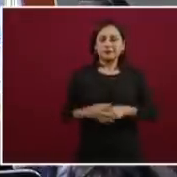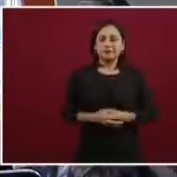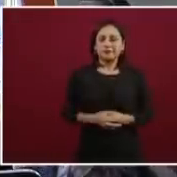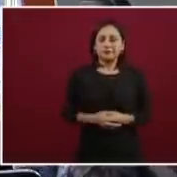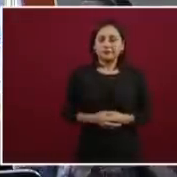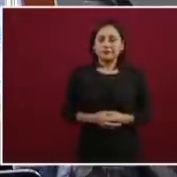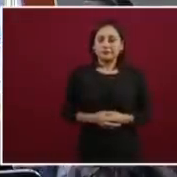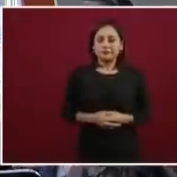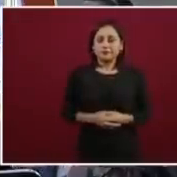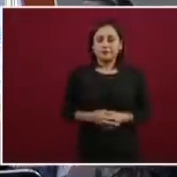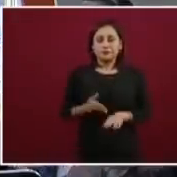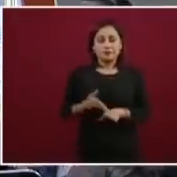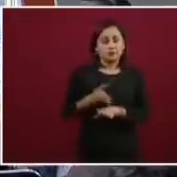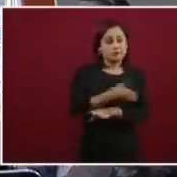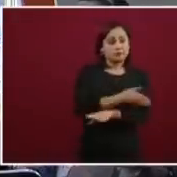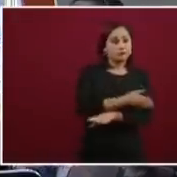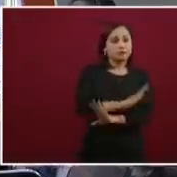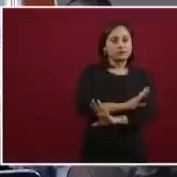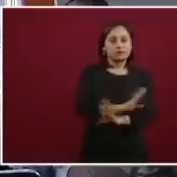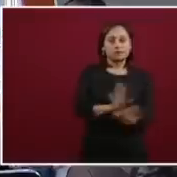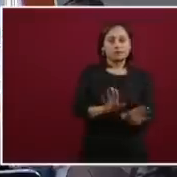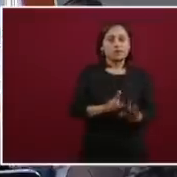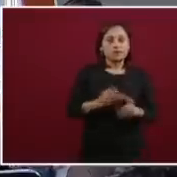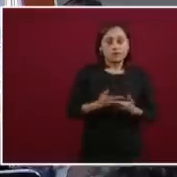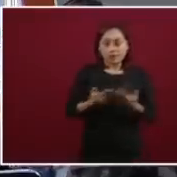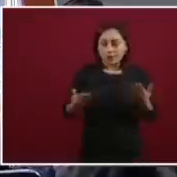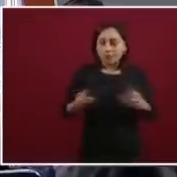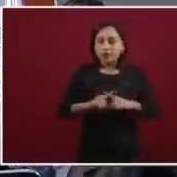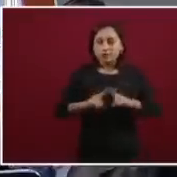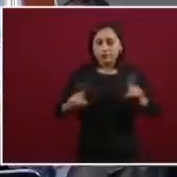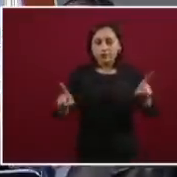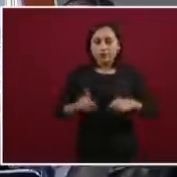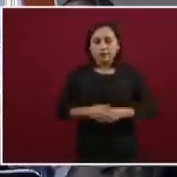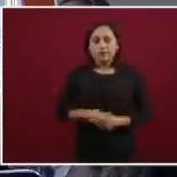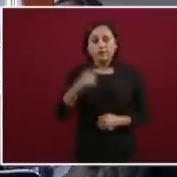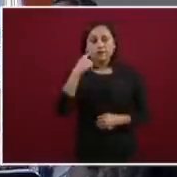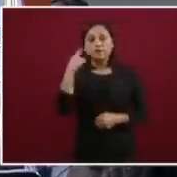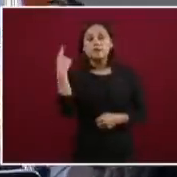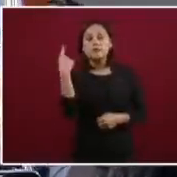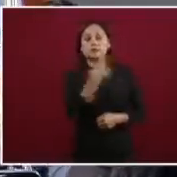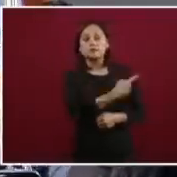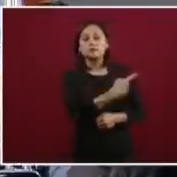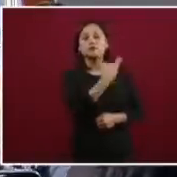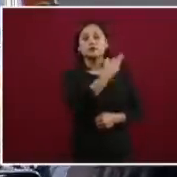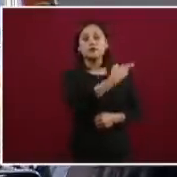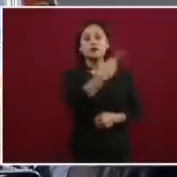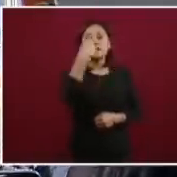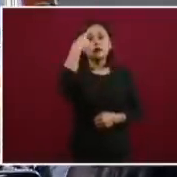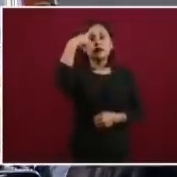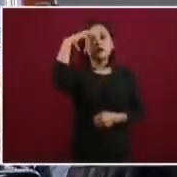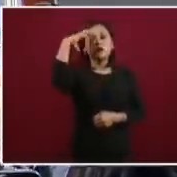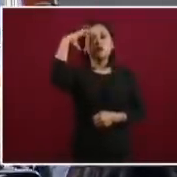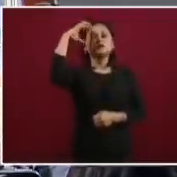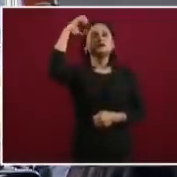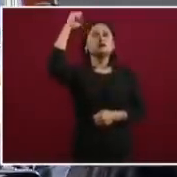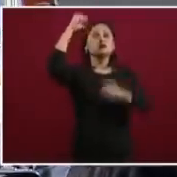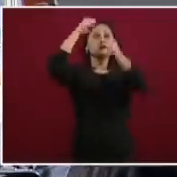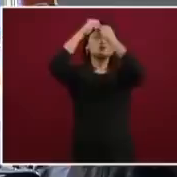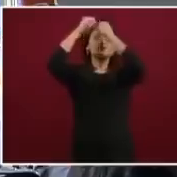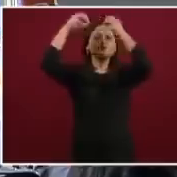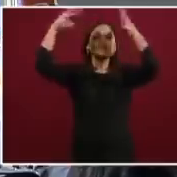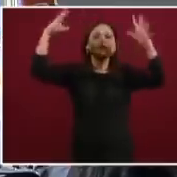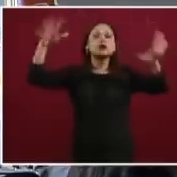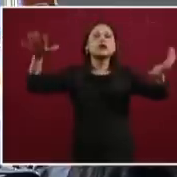muy distinto a lo que se ha aplicado mira cambio de paradigma en